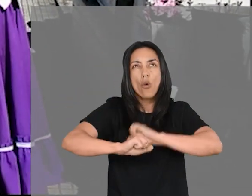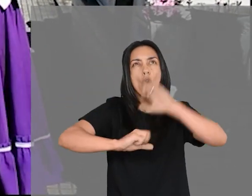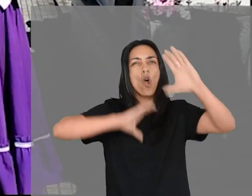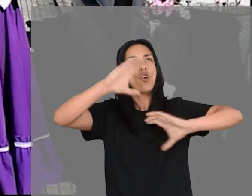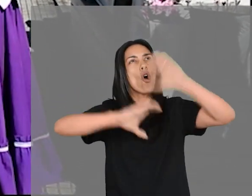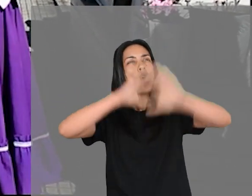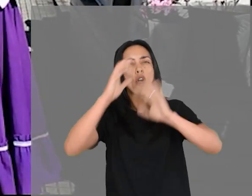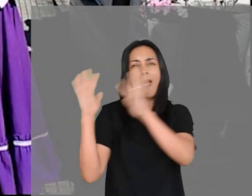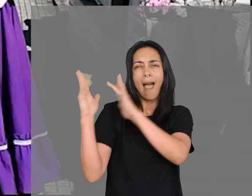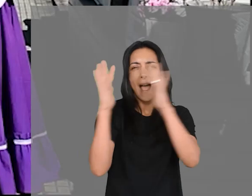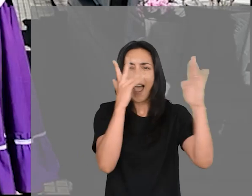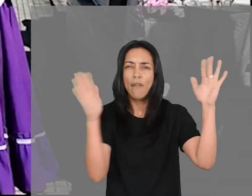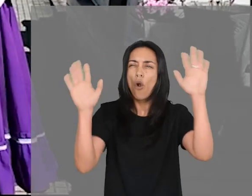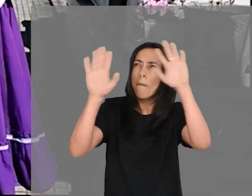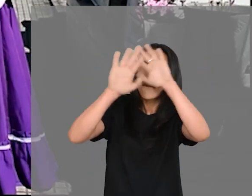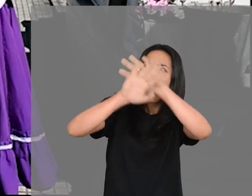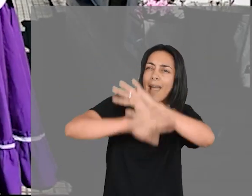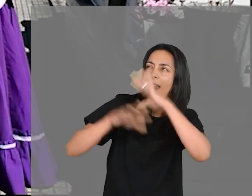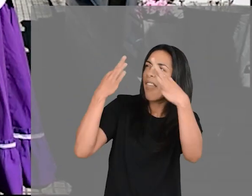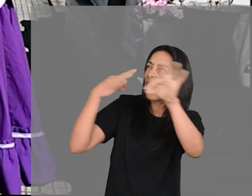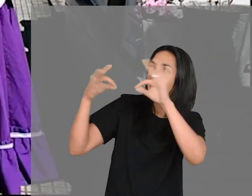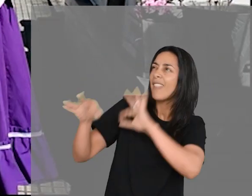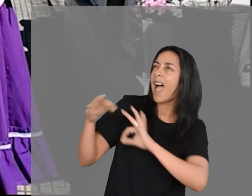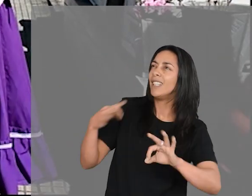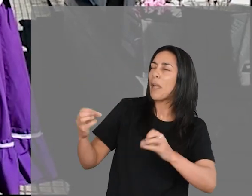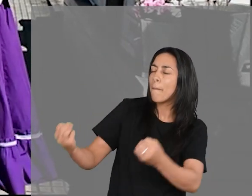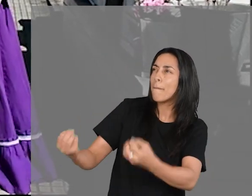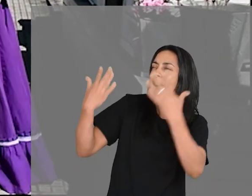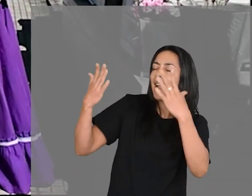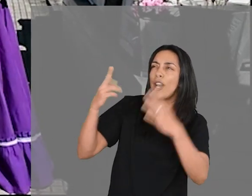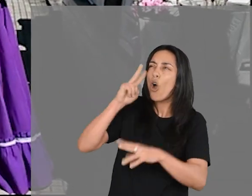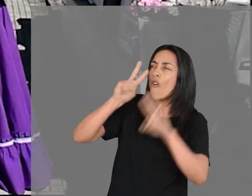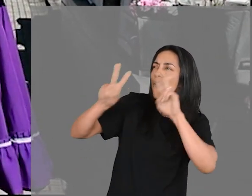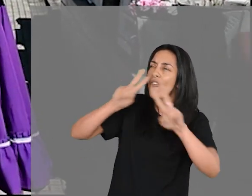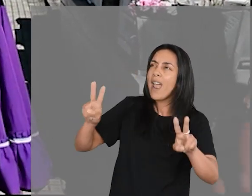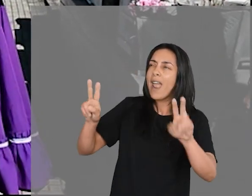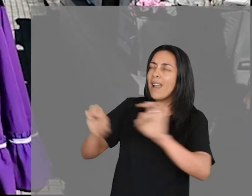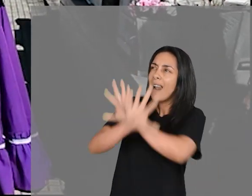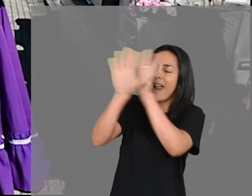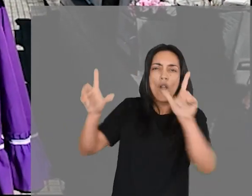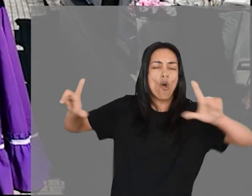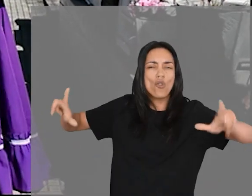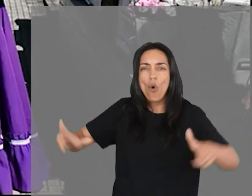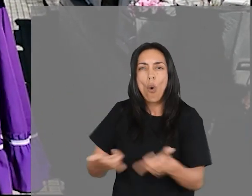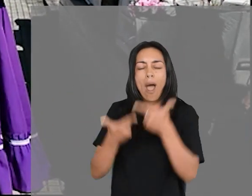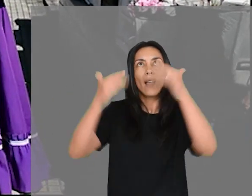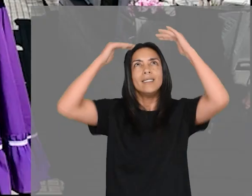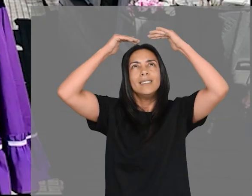los frondosas, perdiéndose sus mágicos detalles, perfumando los tintes del cielo, vagando de la